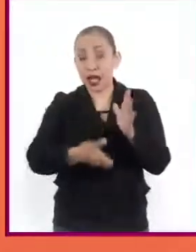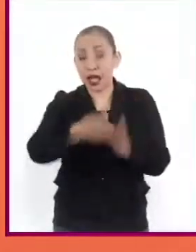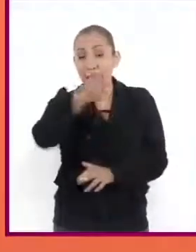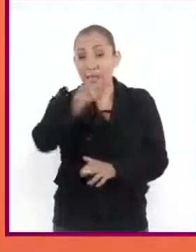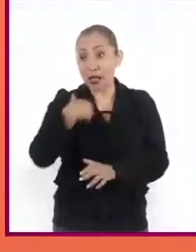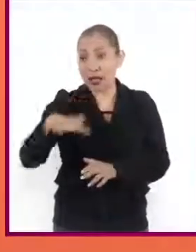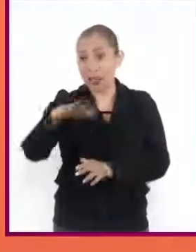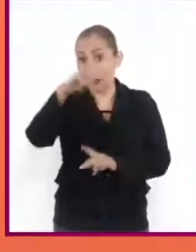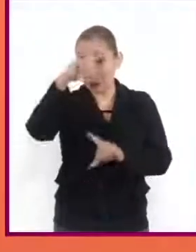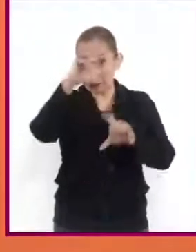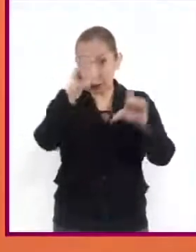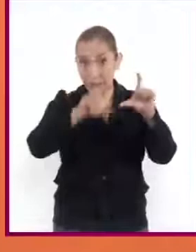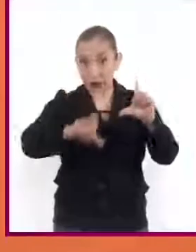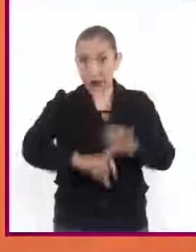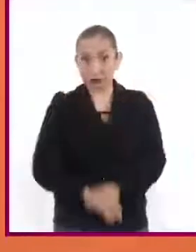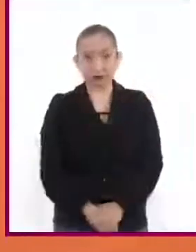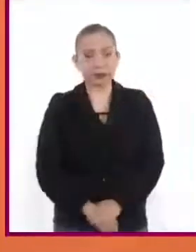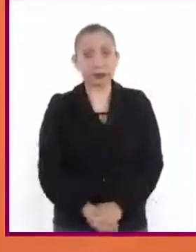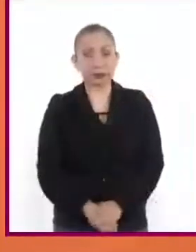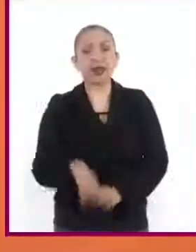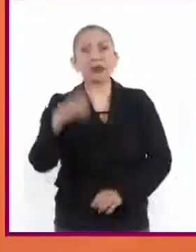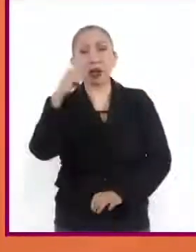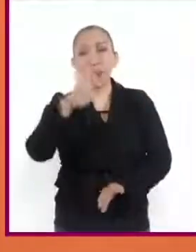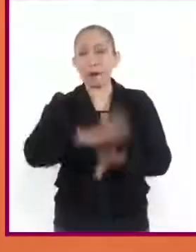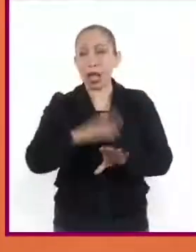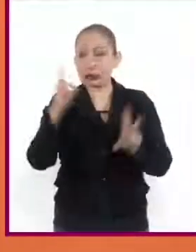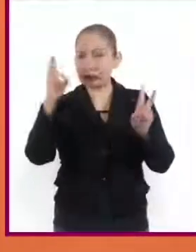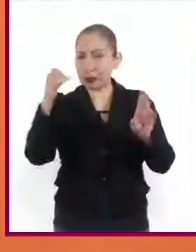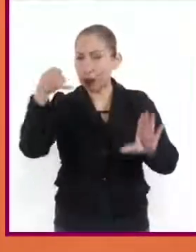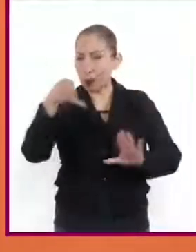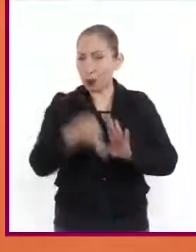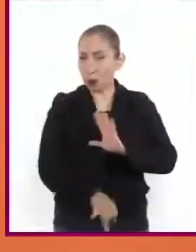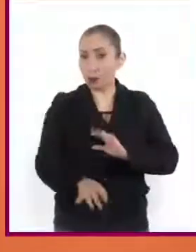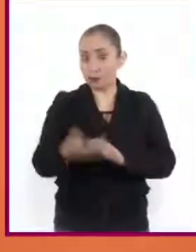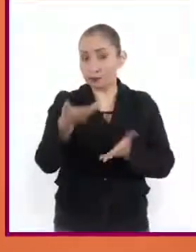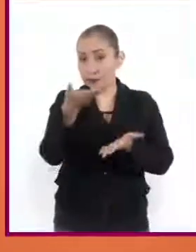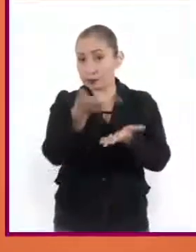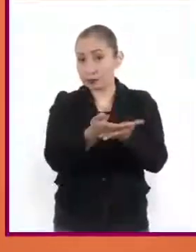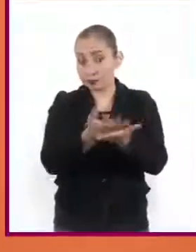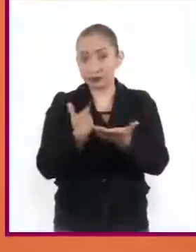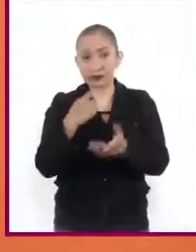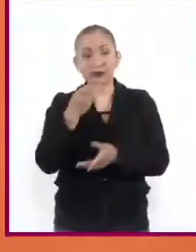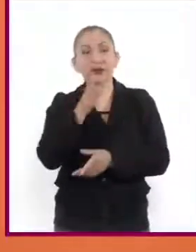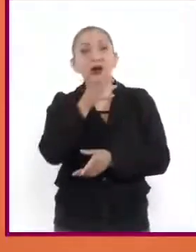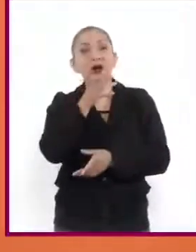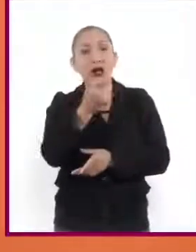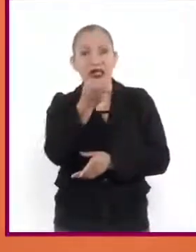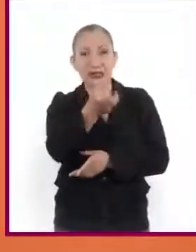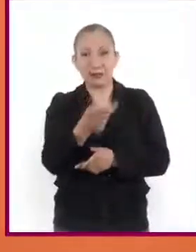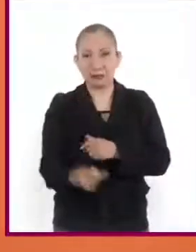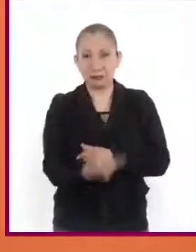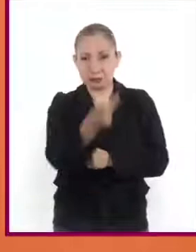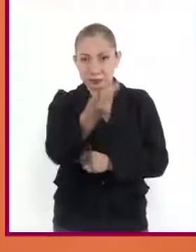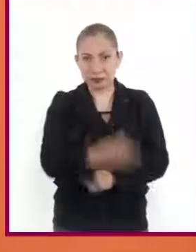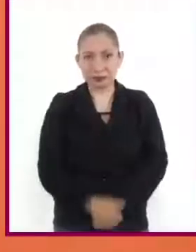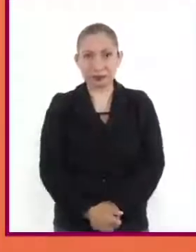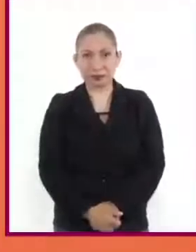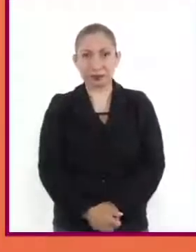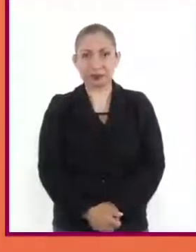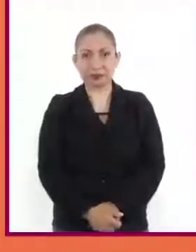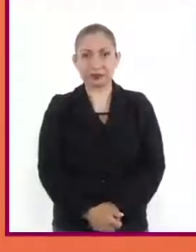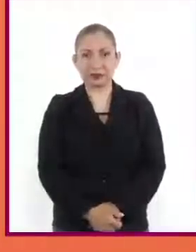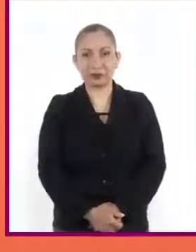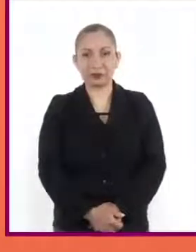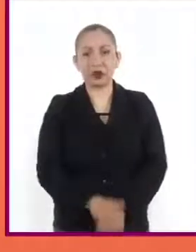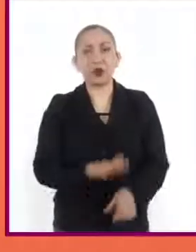a nivel nacional? Para profundizar en el tema, les proponemos que contesten la siguiente pregunta. ¿Cuál